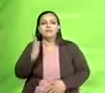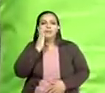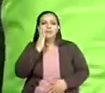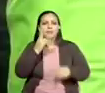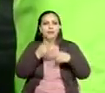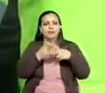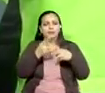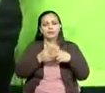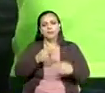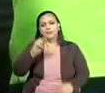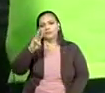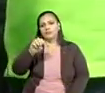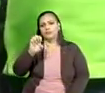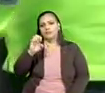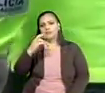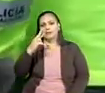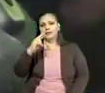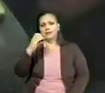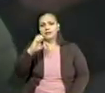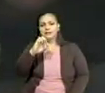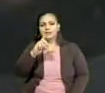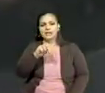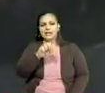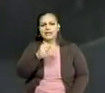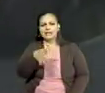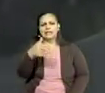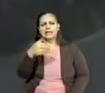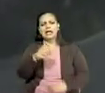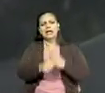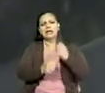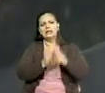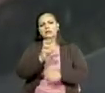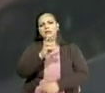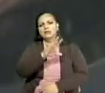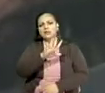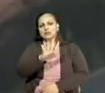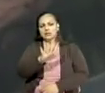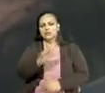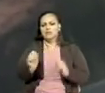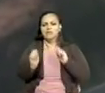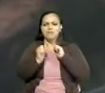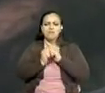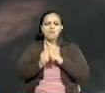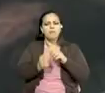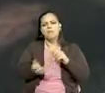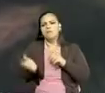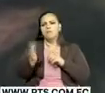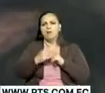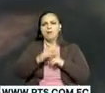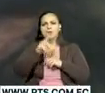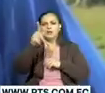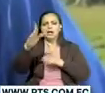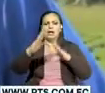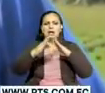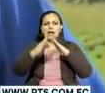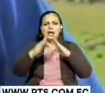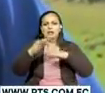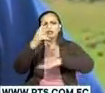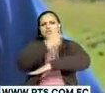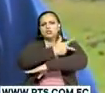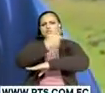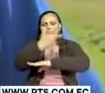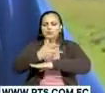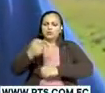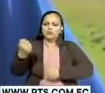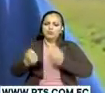años de edad, hasta su casa. Lastimosamente, la muerte los abrazó a pocos kilómetros de su destino. Sí, ya no faltaba